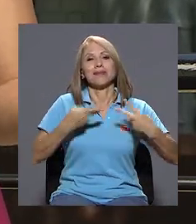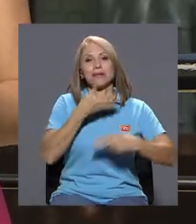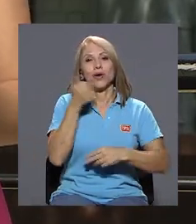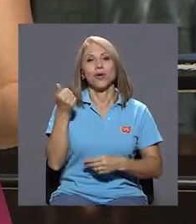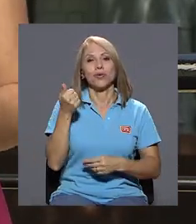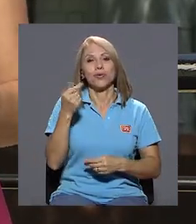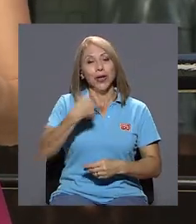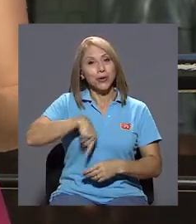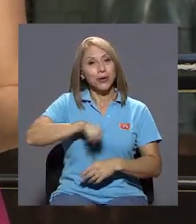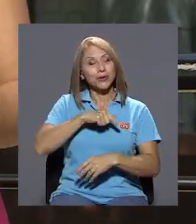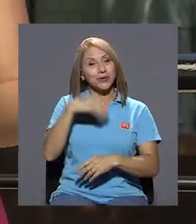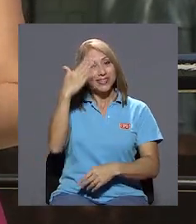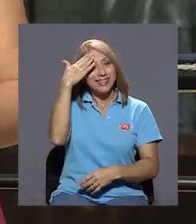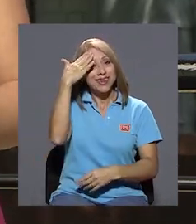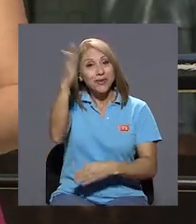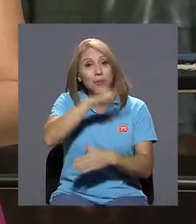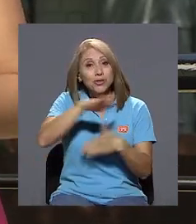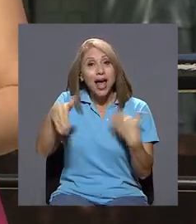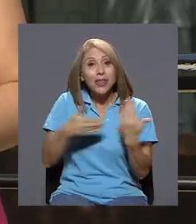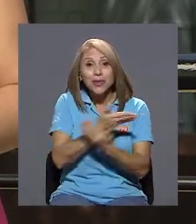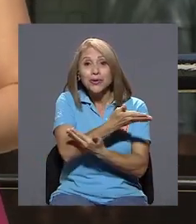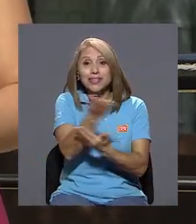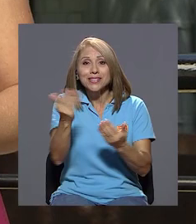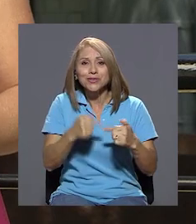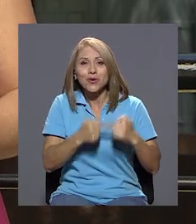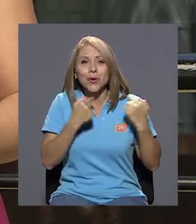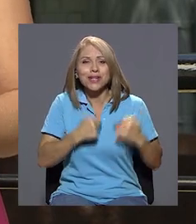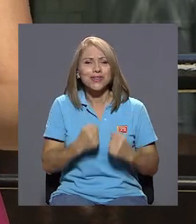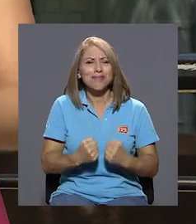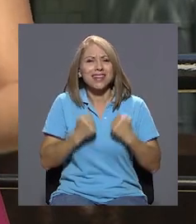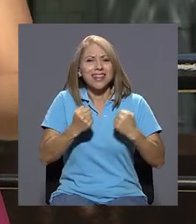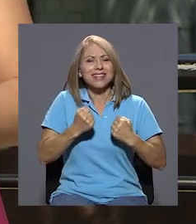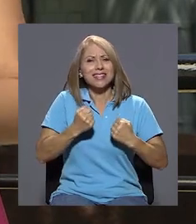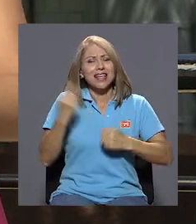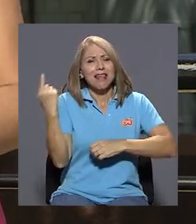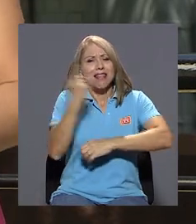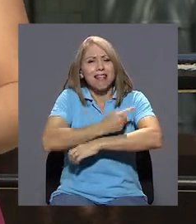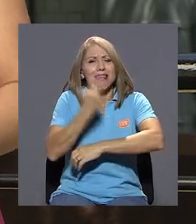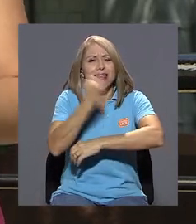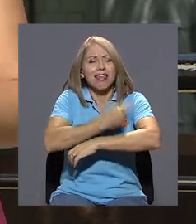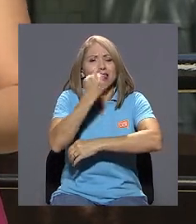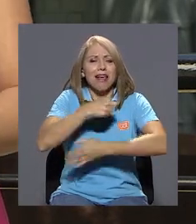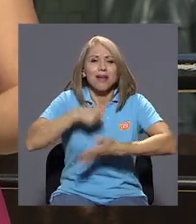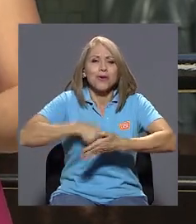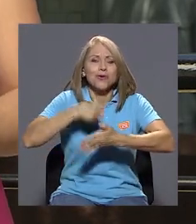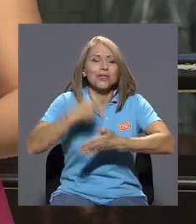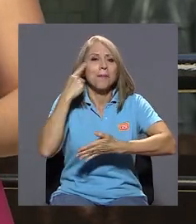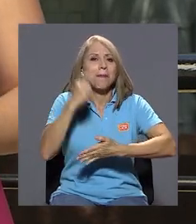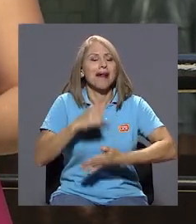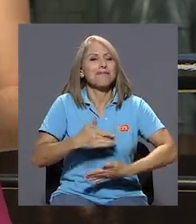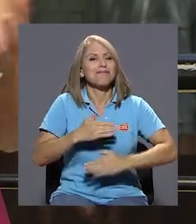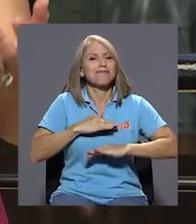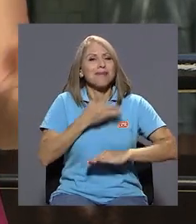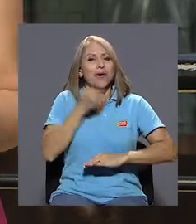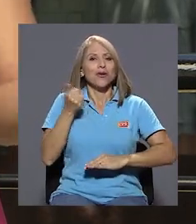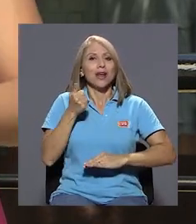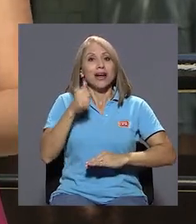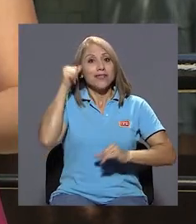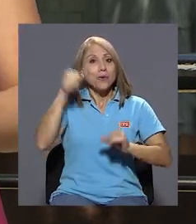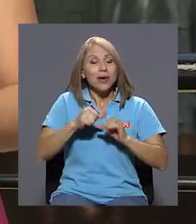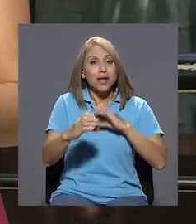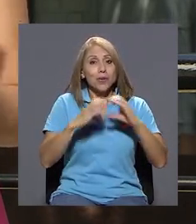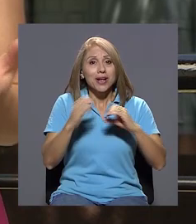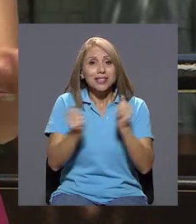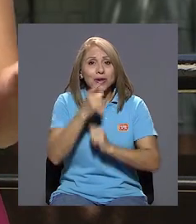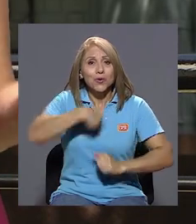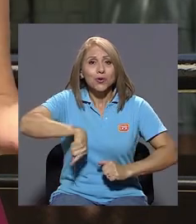Mejor. Desde acá le enviamos un saludo a todos esos corazones valientes que día con día luchan por estar mejor. Recuerde comunicarse